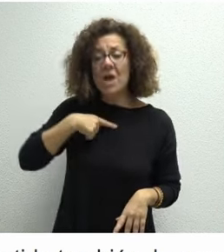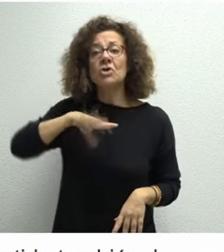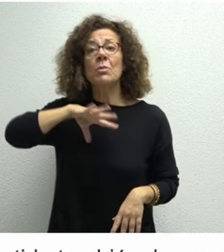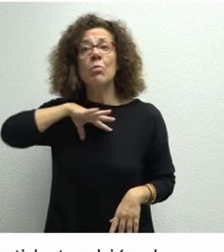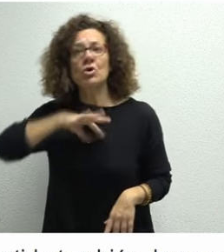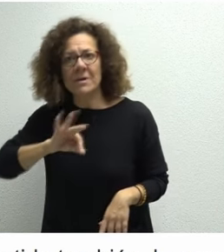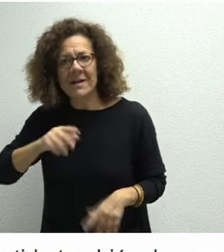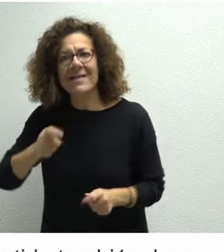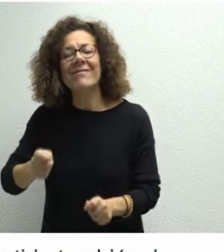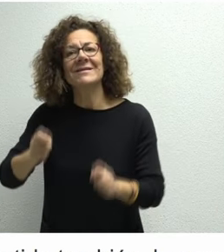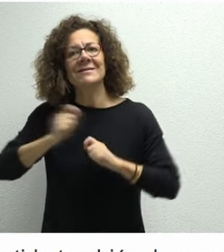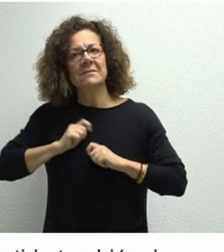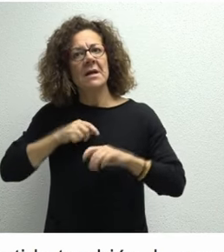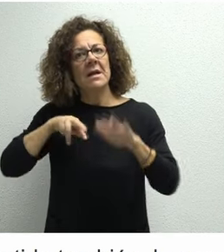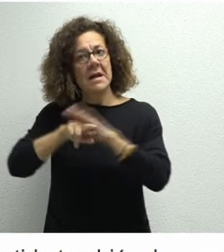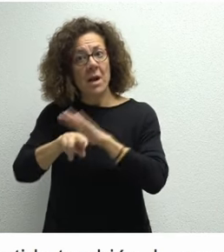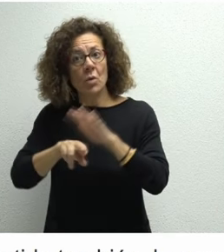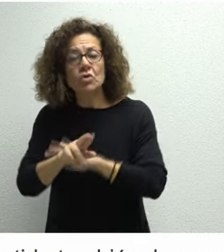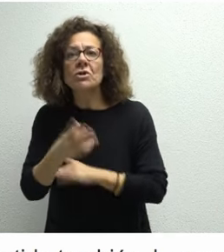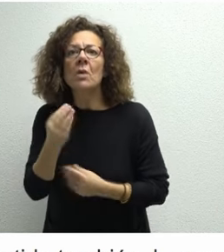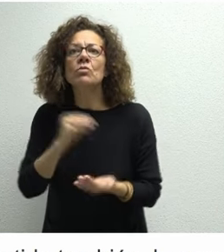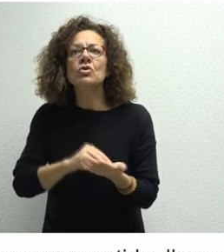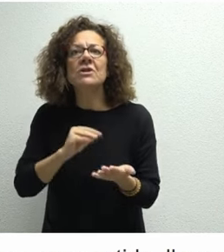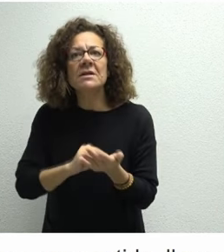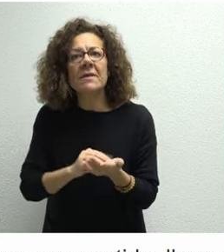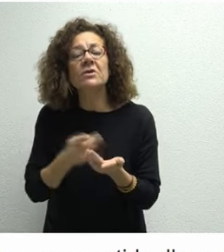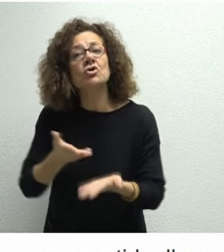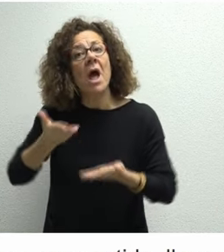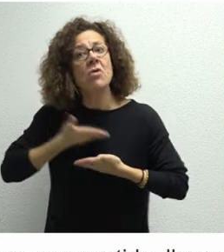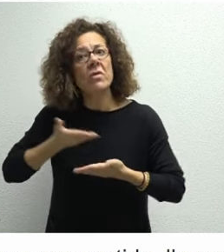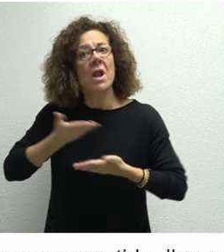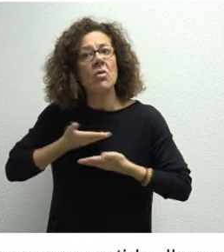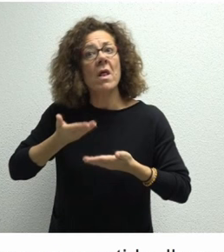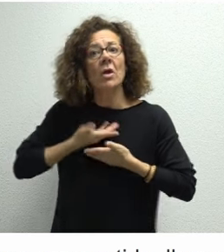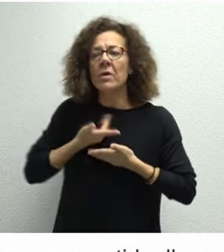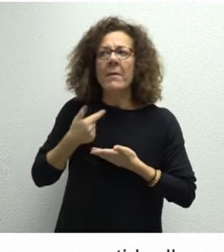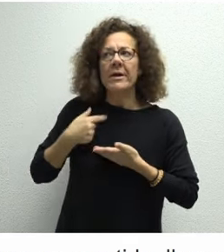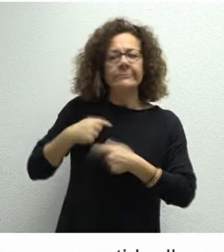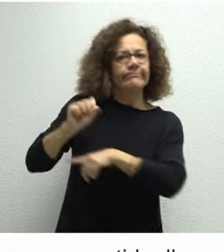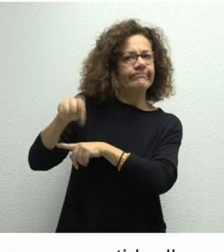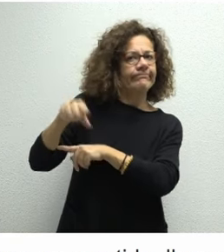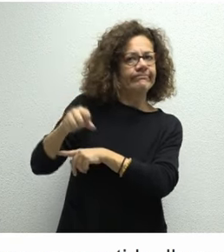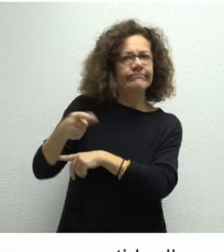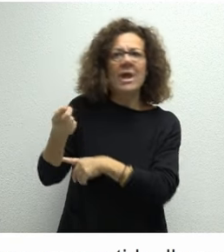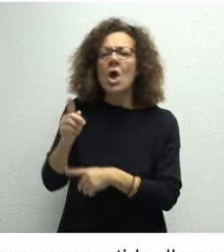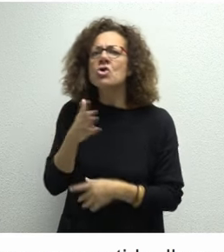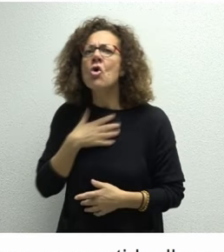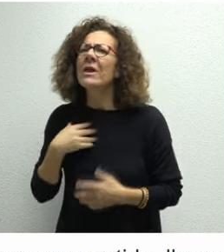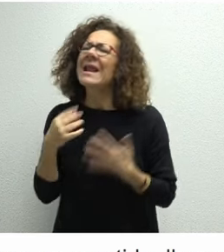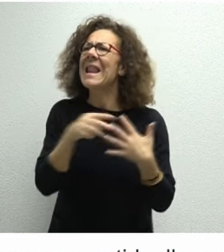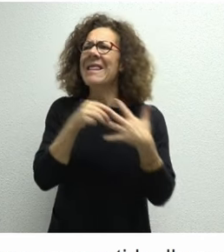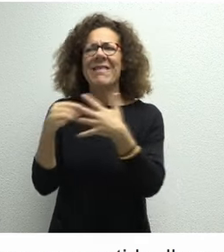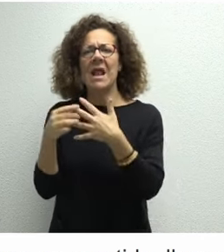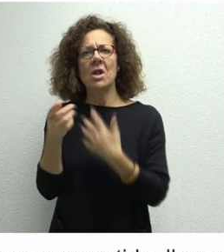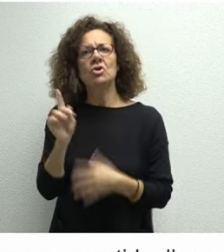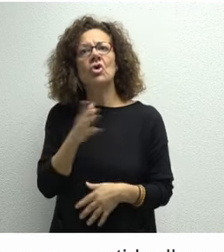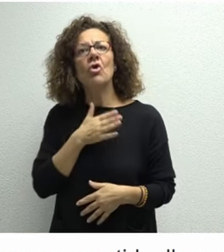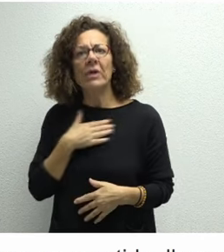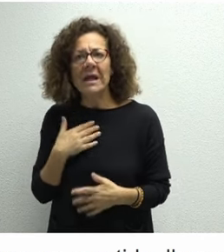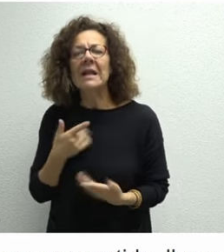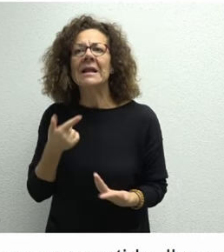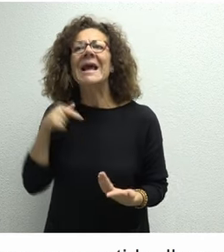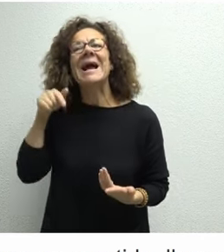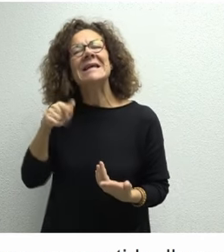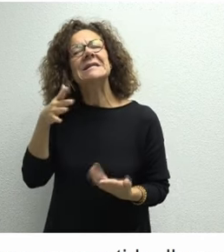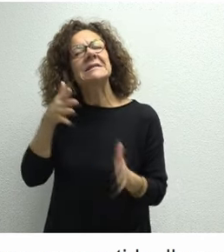ofrecen los demás que muchas veces nos están tirando el salvavida pero no lo cogemos eh No buscan literal Aunque Sí hago siempre aquí